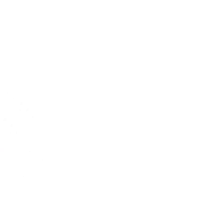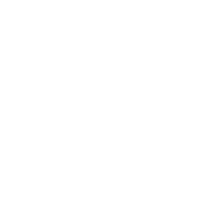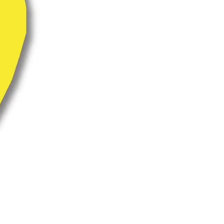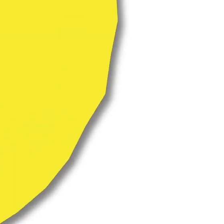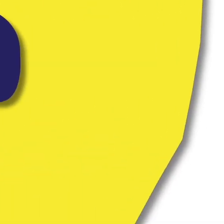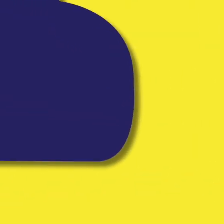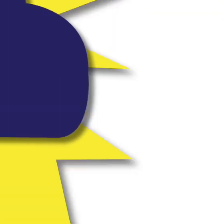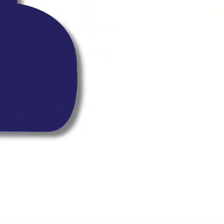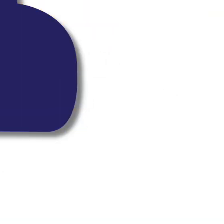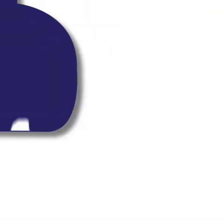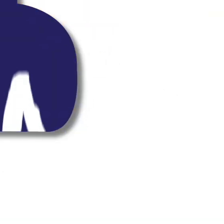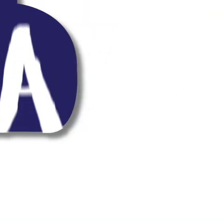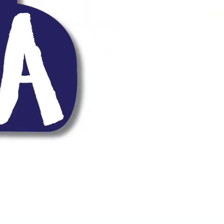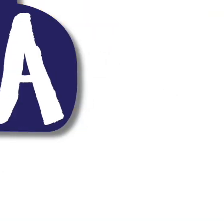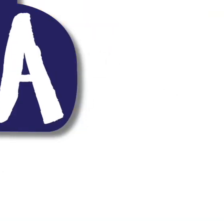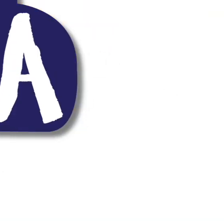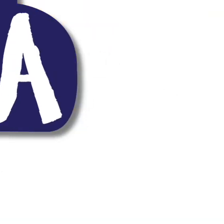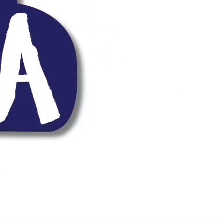¡Gracias!